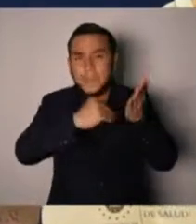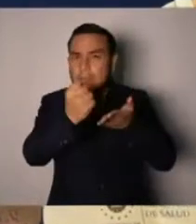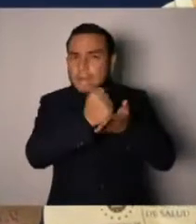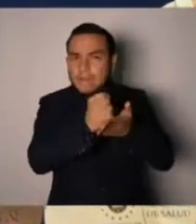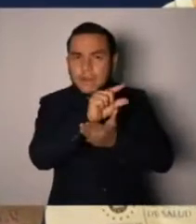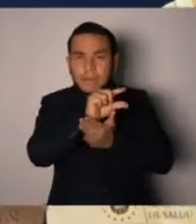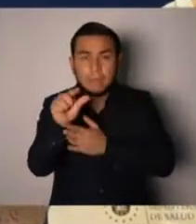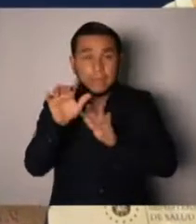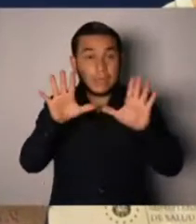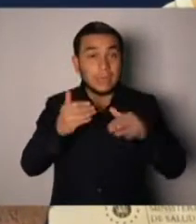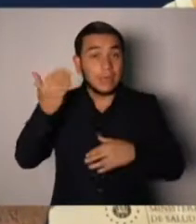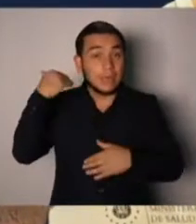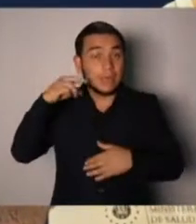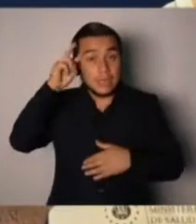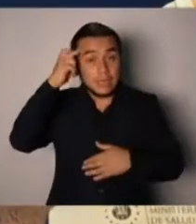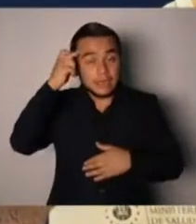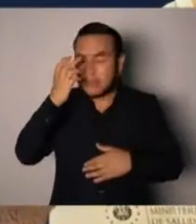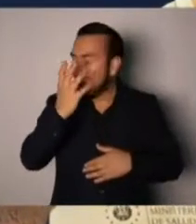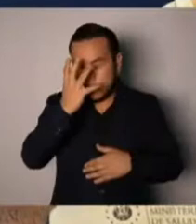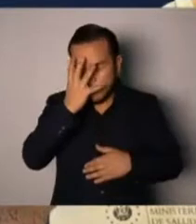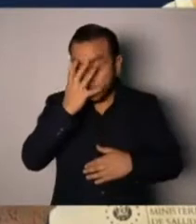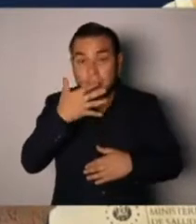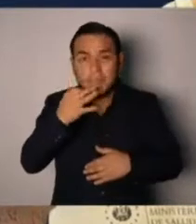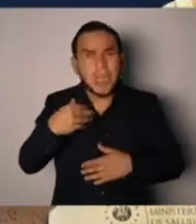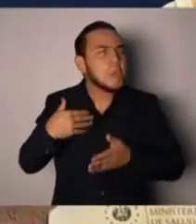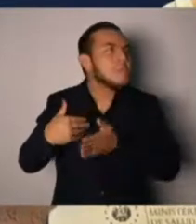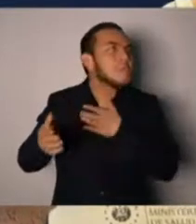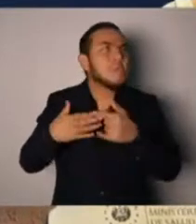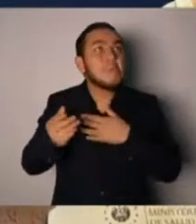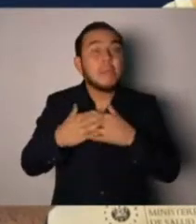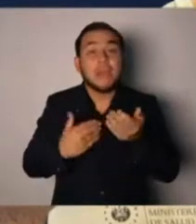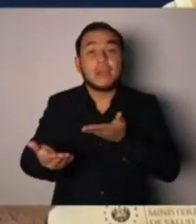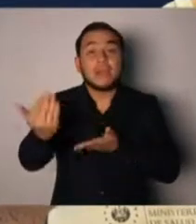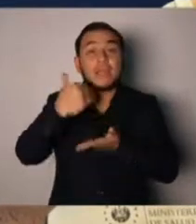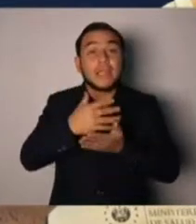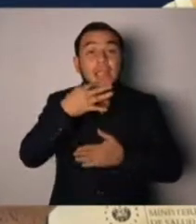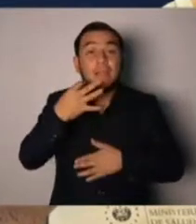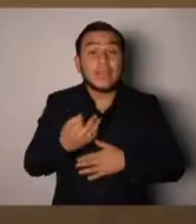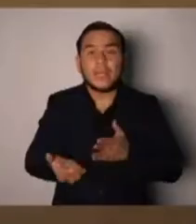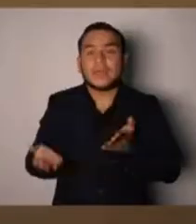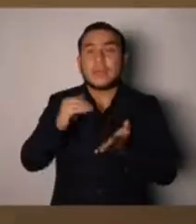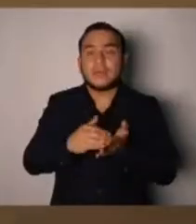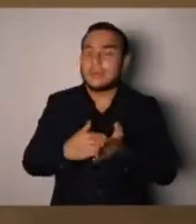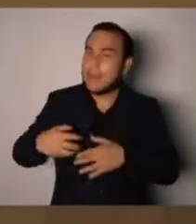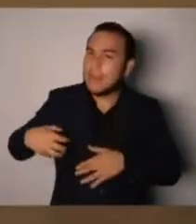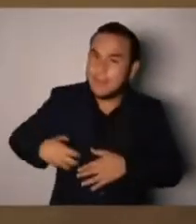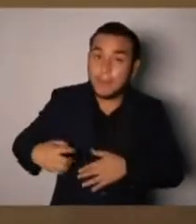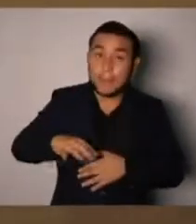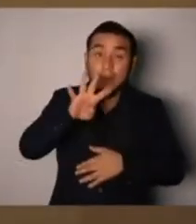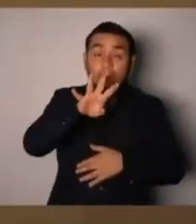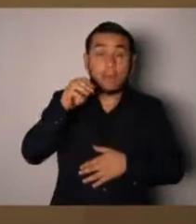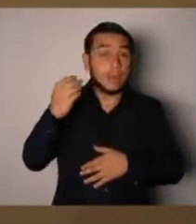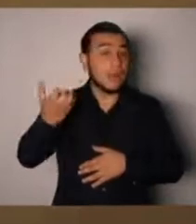son unos sinvergüenzas y no les importa vienen a dar la cara y le dicen y le vuelven a mentir después de 40 años